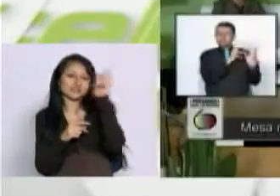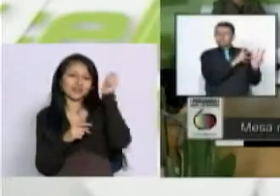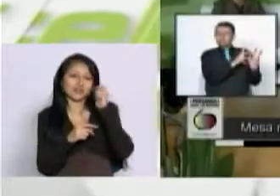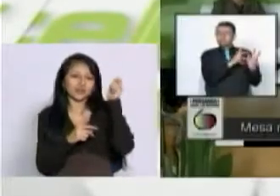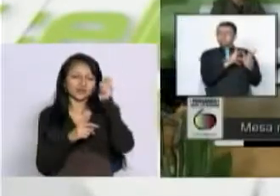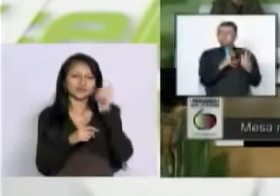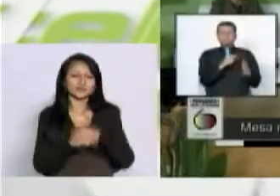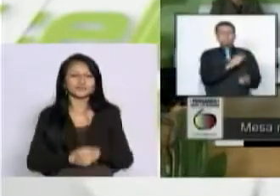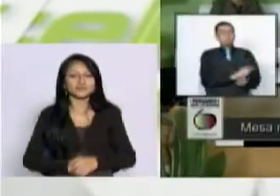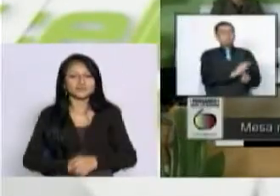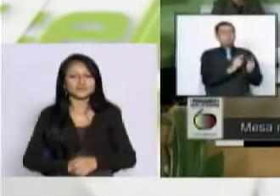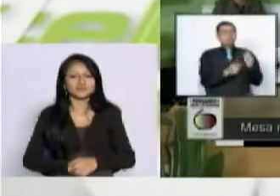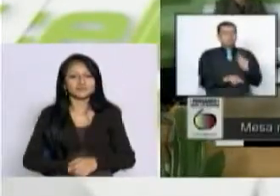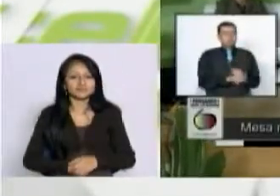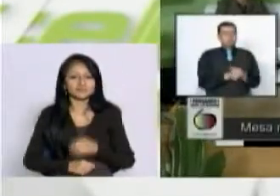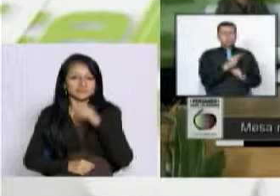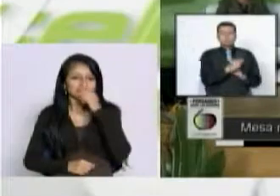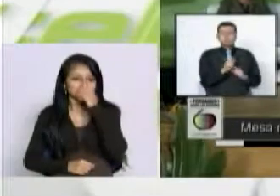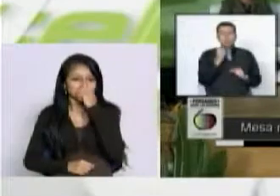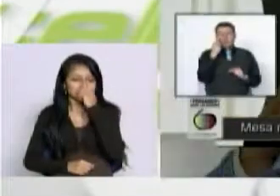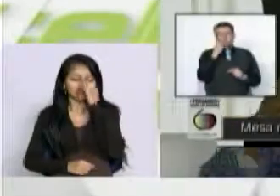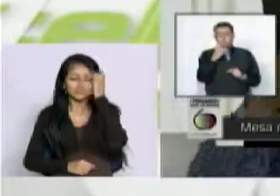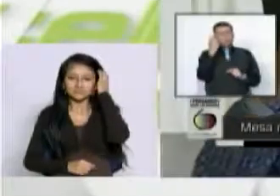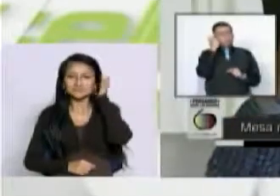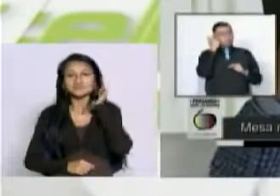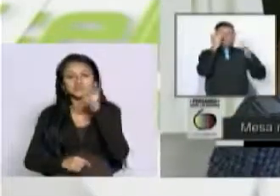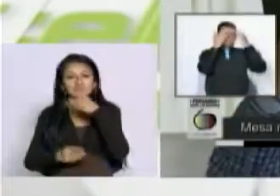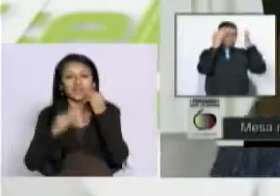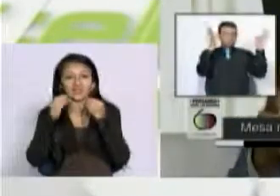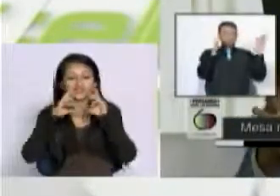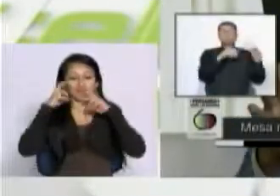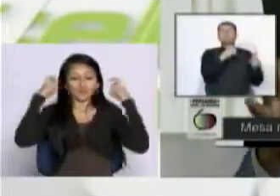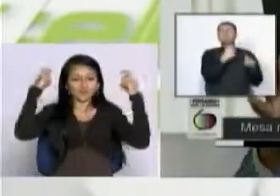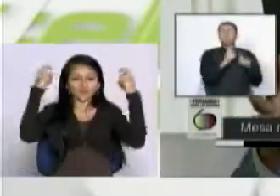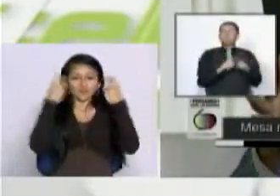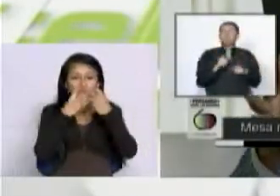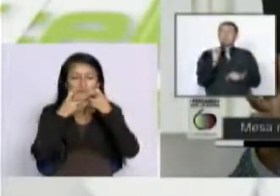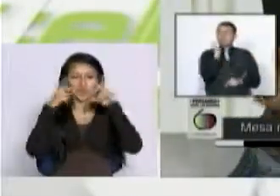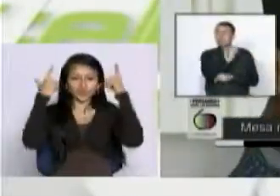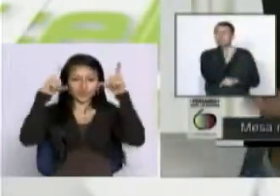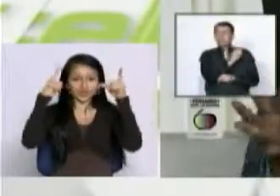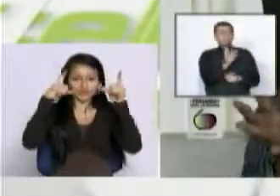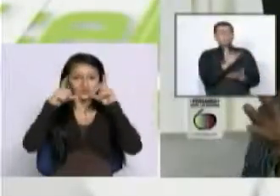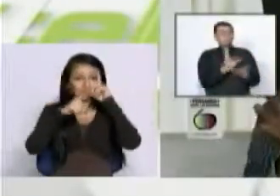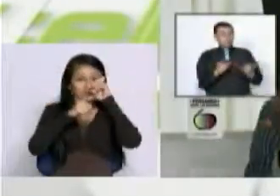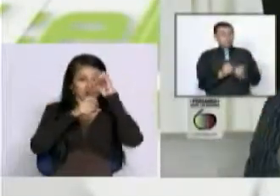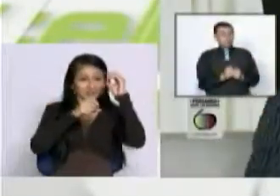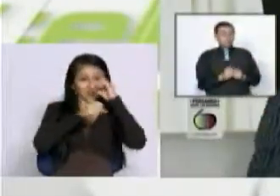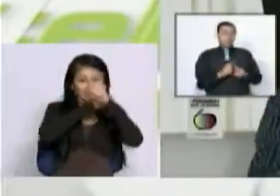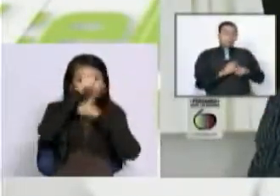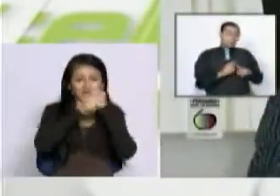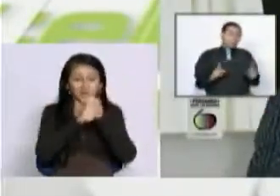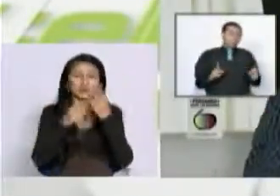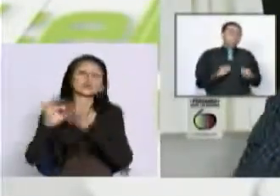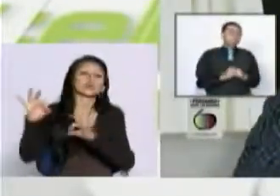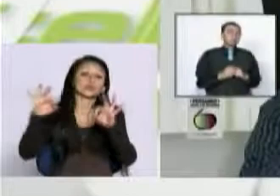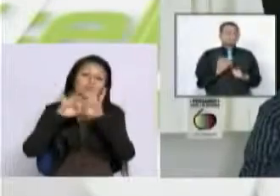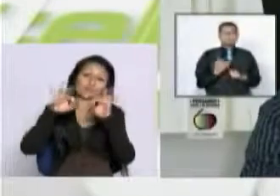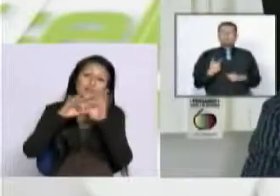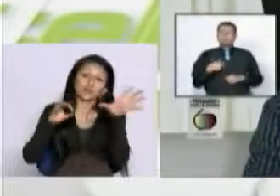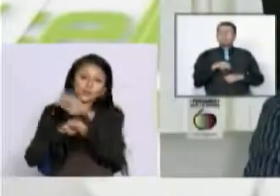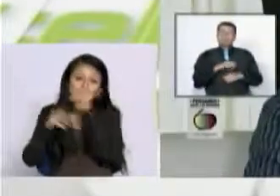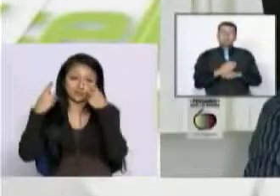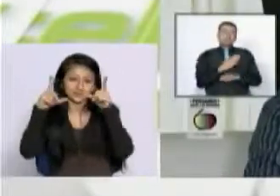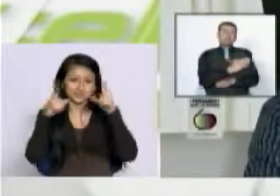agosto. El Foro por la Televisión Pública Regional, Responsabilidad de Todos, tiene especial importancia para los canales regionales de